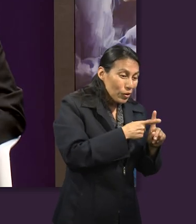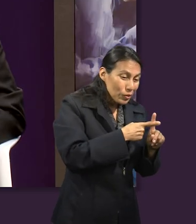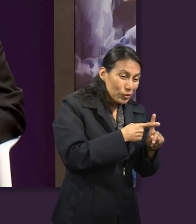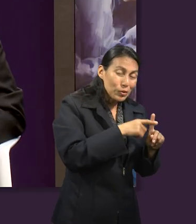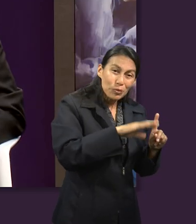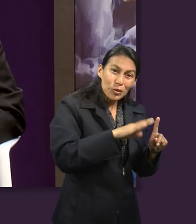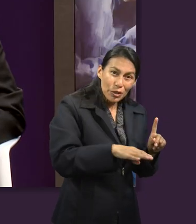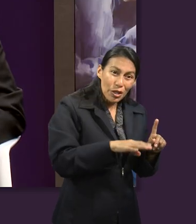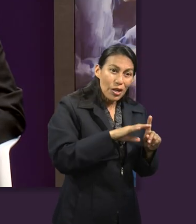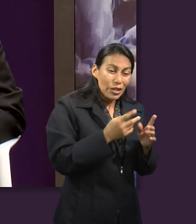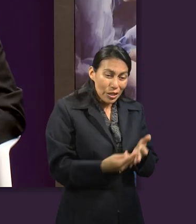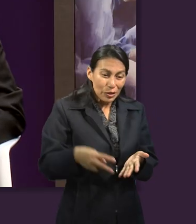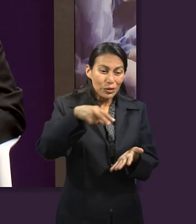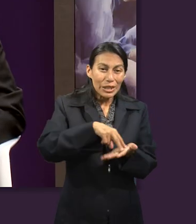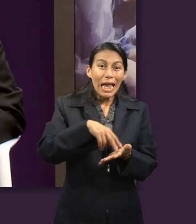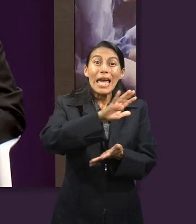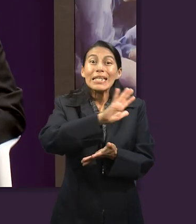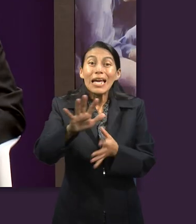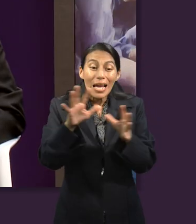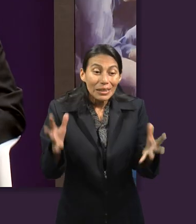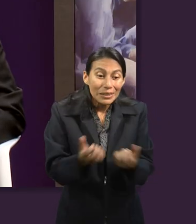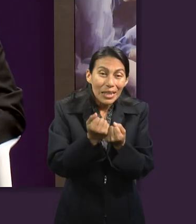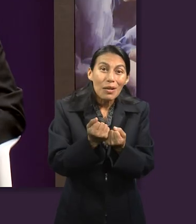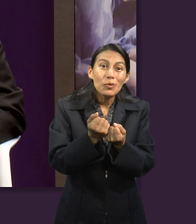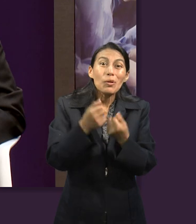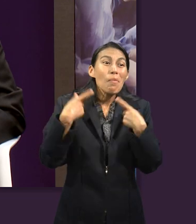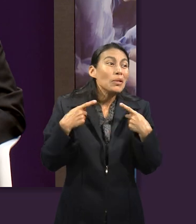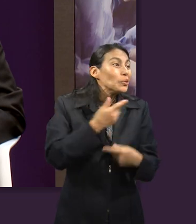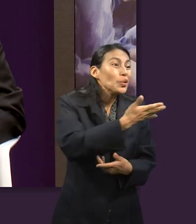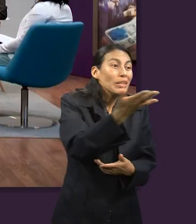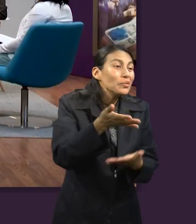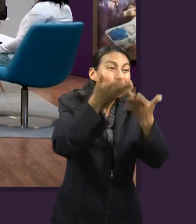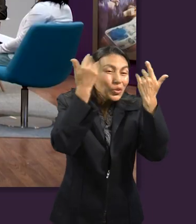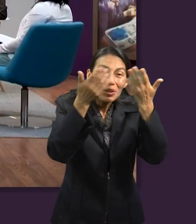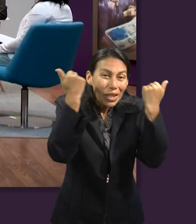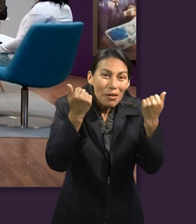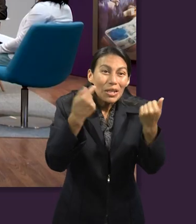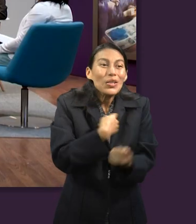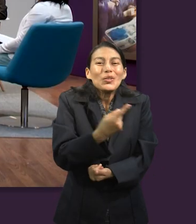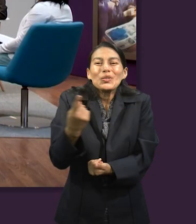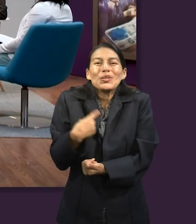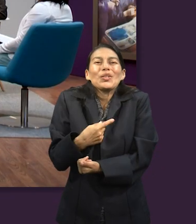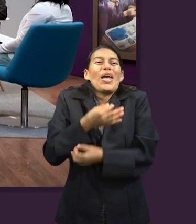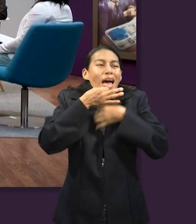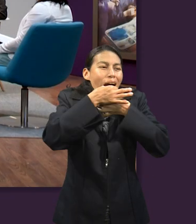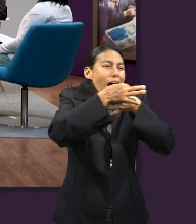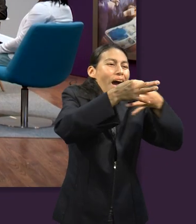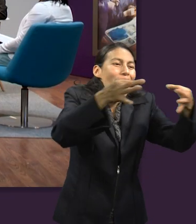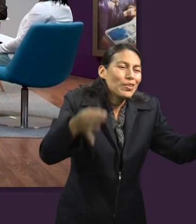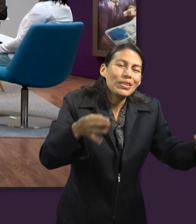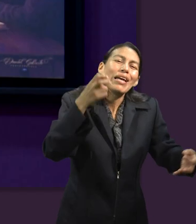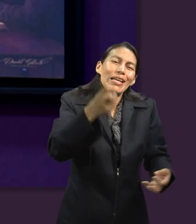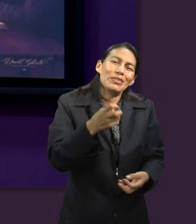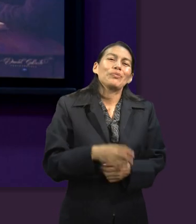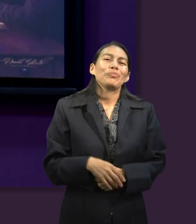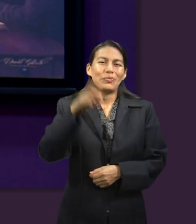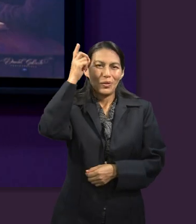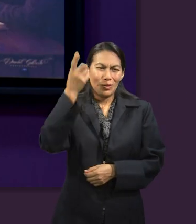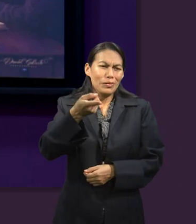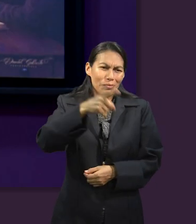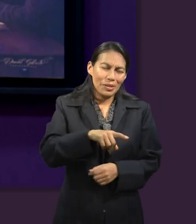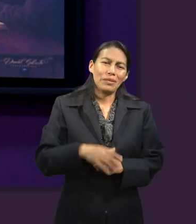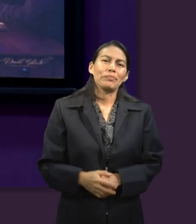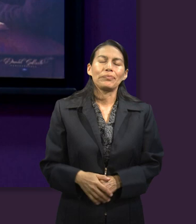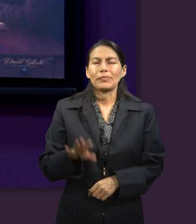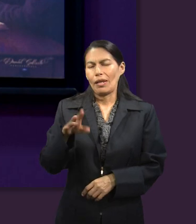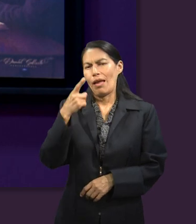la salvación y ese es un mensaje que nuestro mundo necesita hoy y retomando lo de las promesas a mí